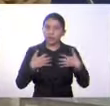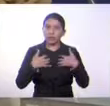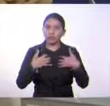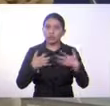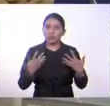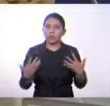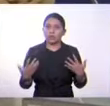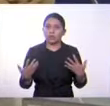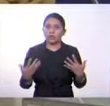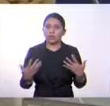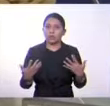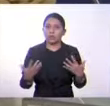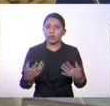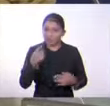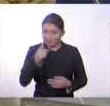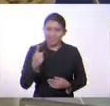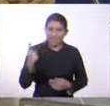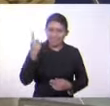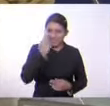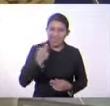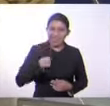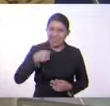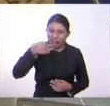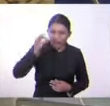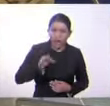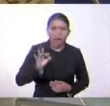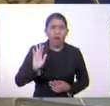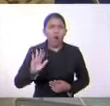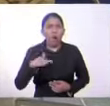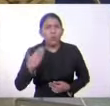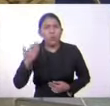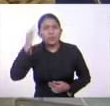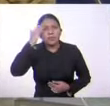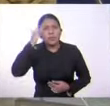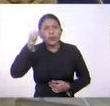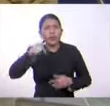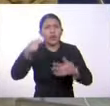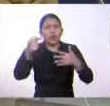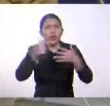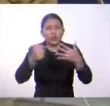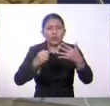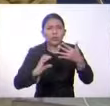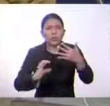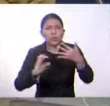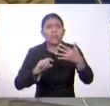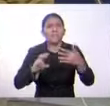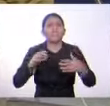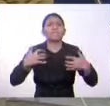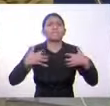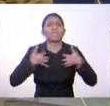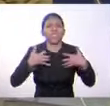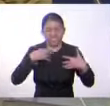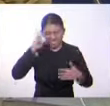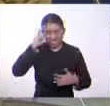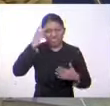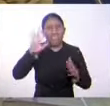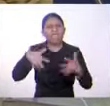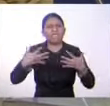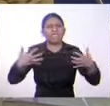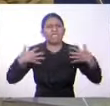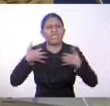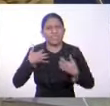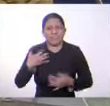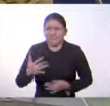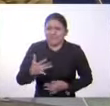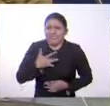eso me gustaba tu pregunta en el sentido de cómo están reconocidos en la Constitución. Porque la vida, la integridad,